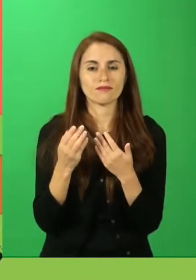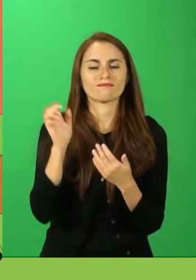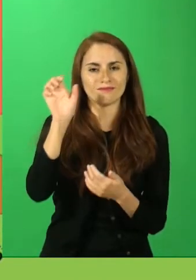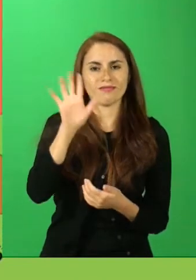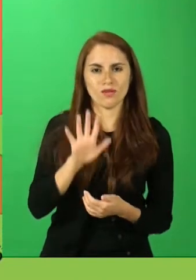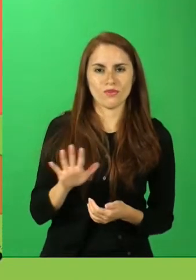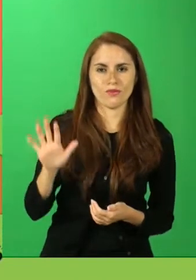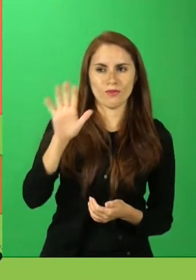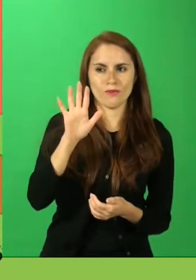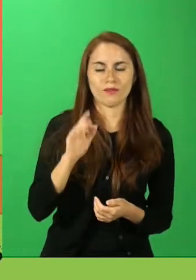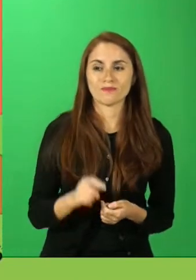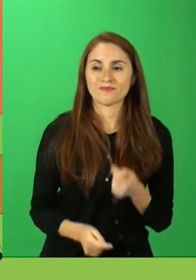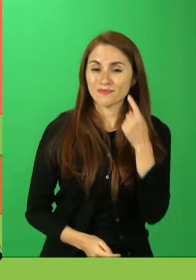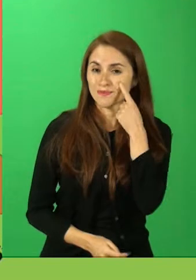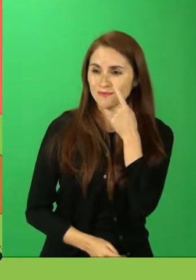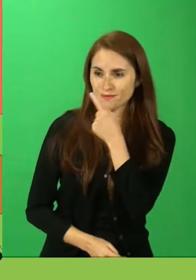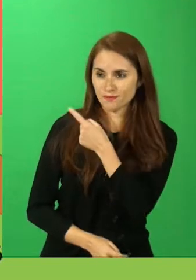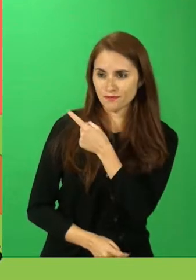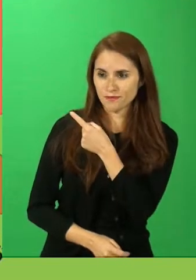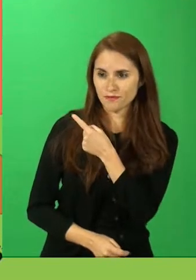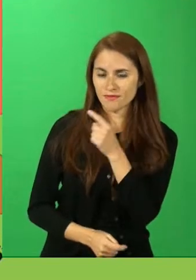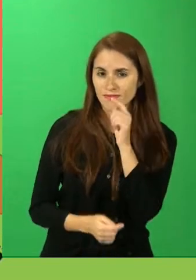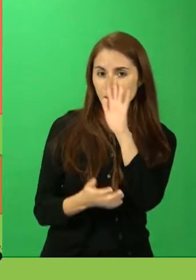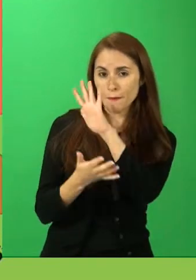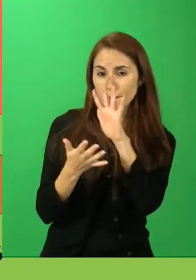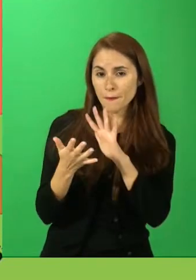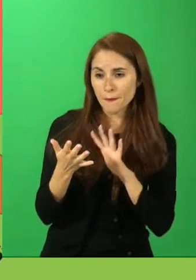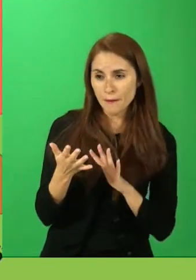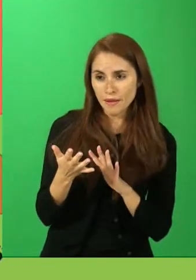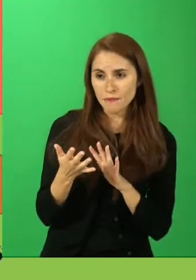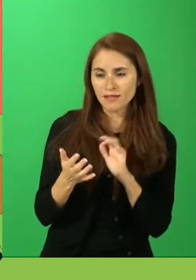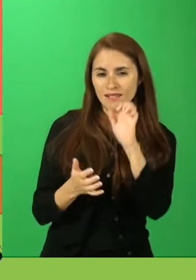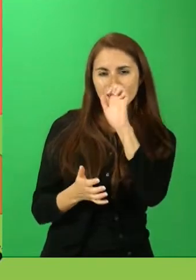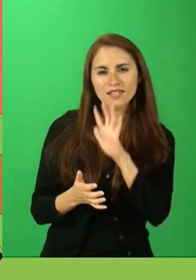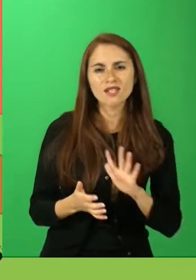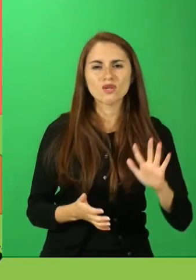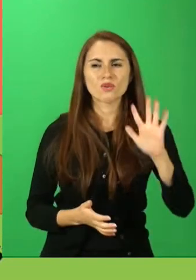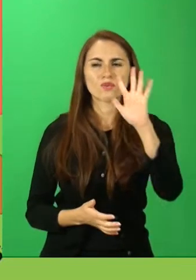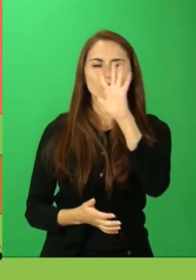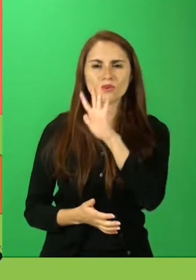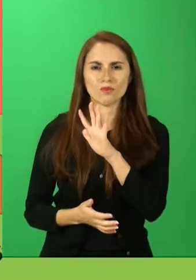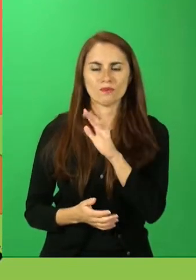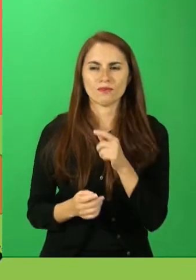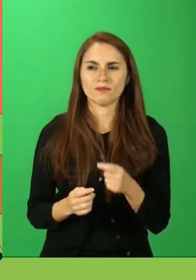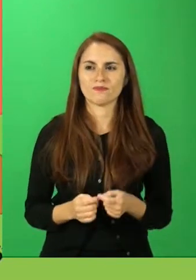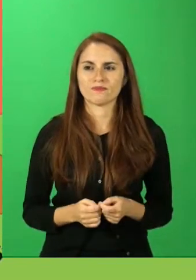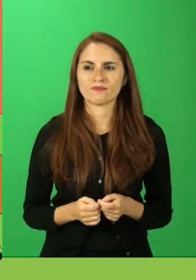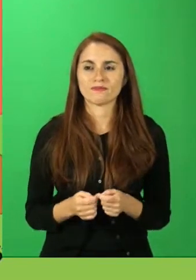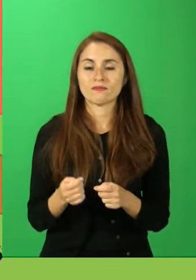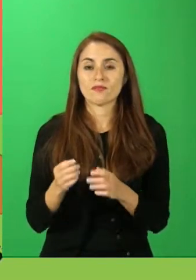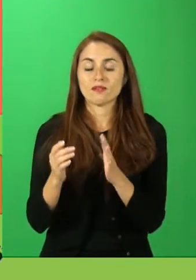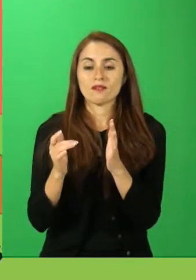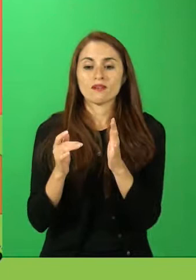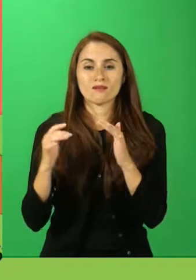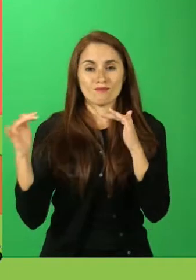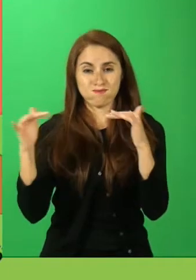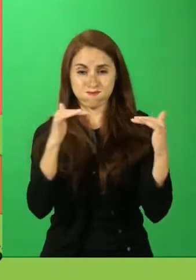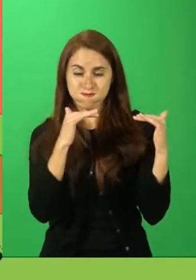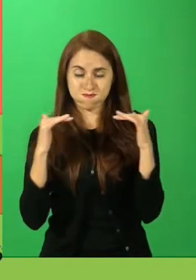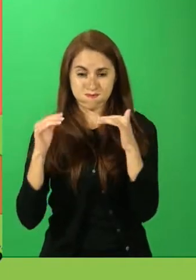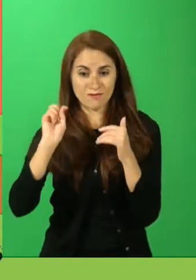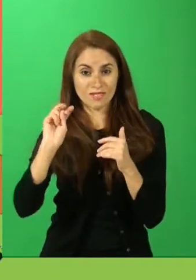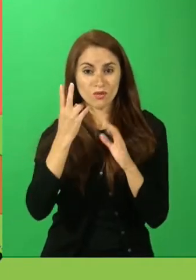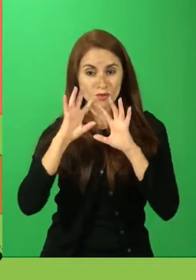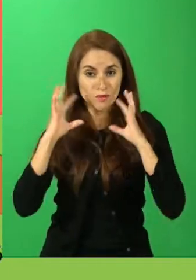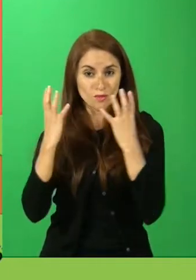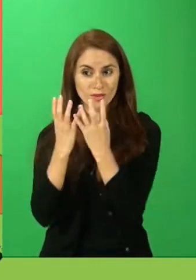Bueno, este mapa corresponde a Europa. Esto es antes de la Segunda Guerra Mundial. Y